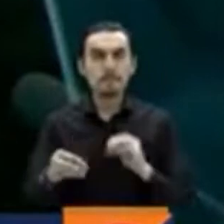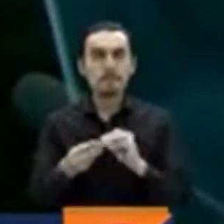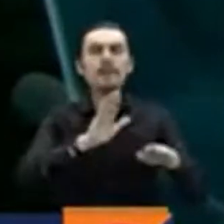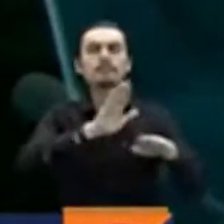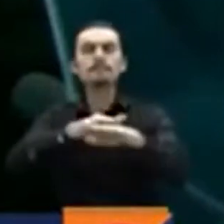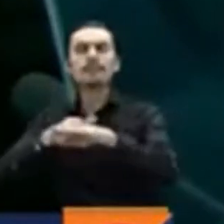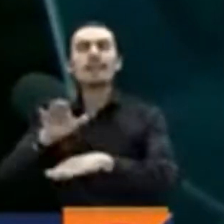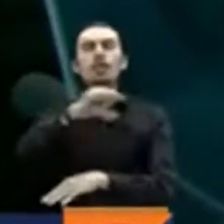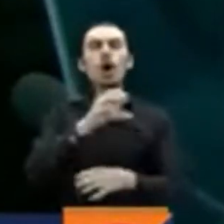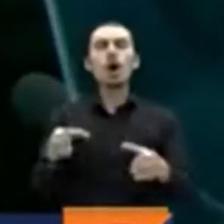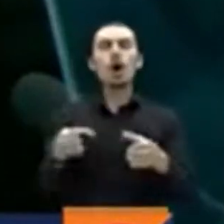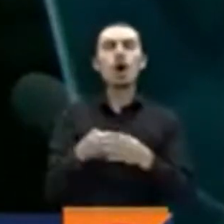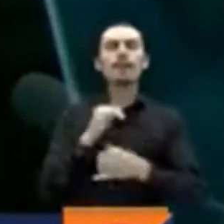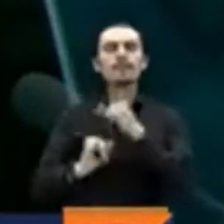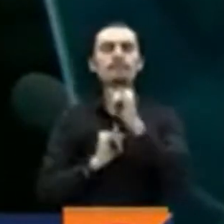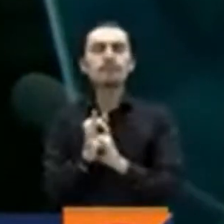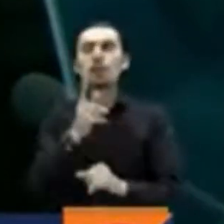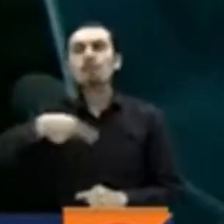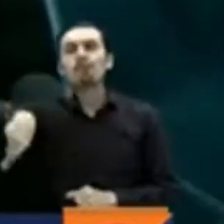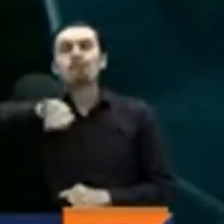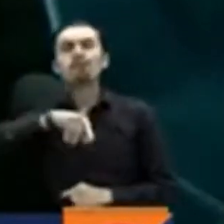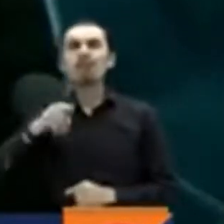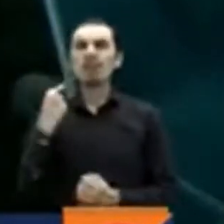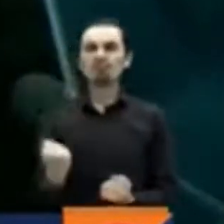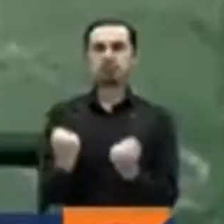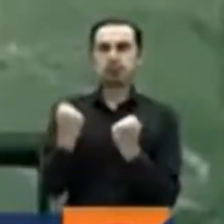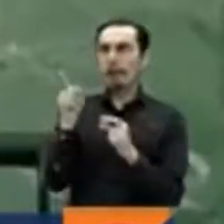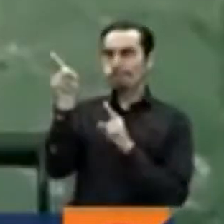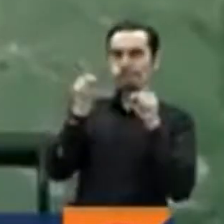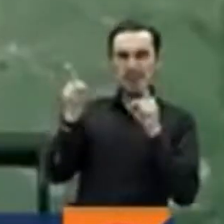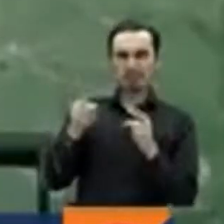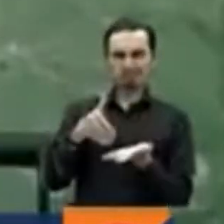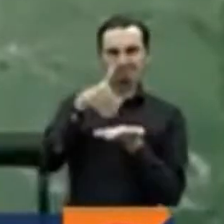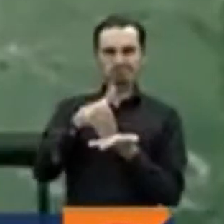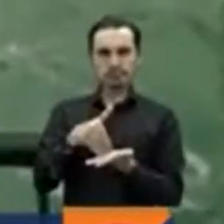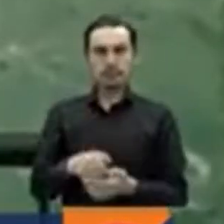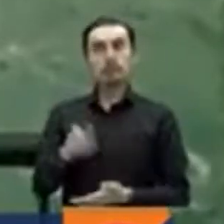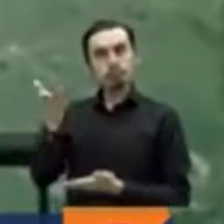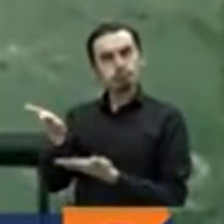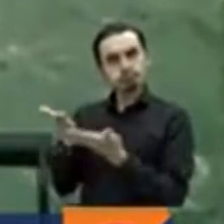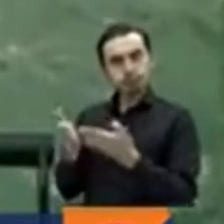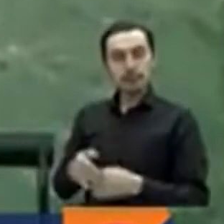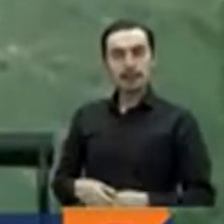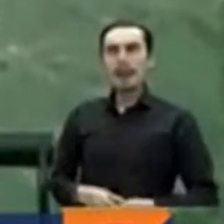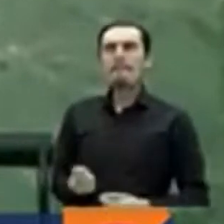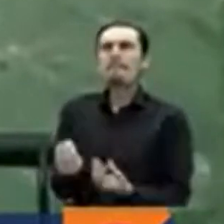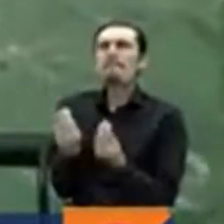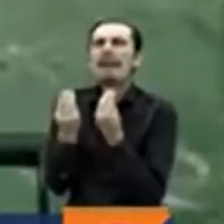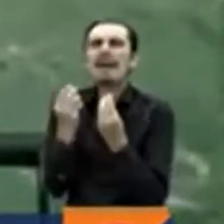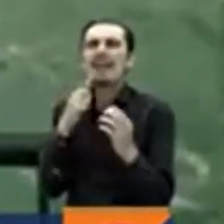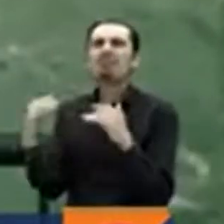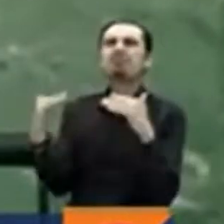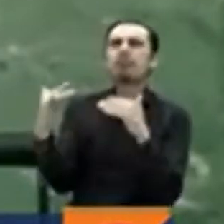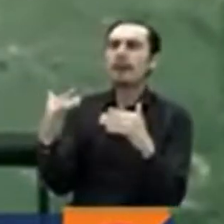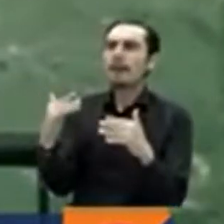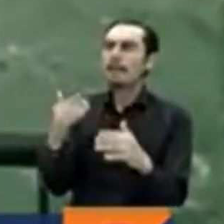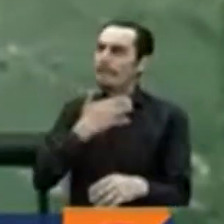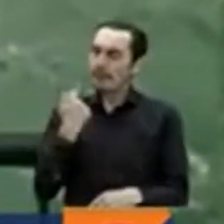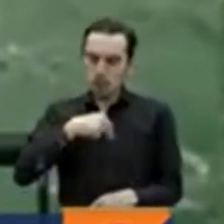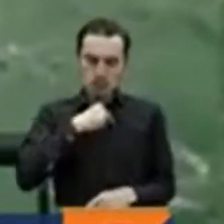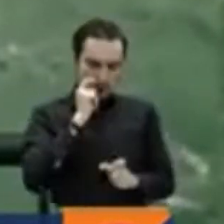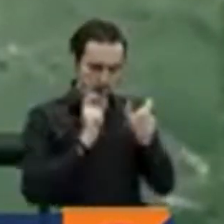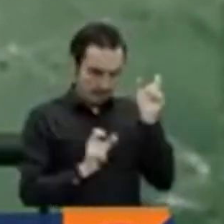a las organizaciones internacionales y las potencias mundiales. ¿Para qué la guerra si lo que necesitamos es salvar la especie